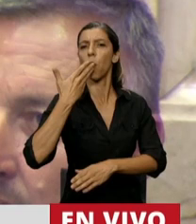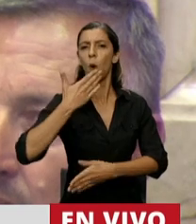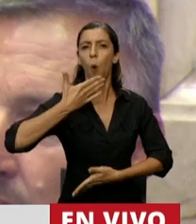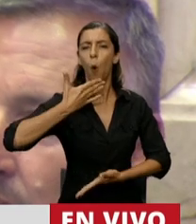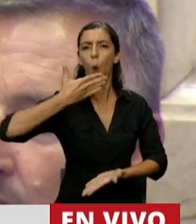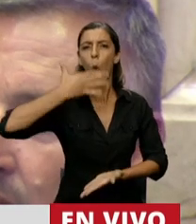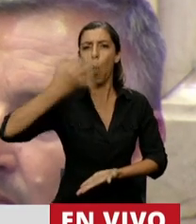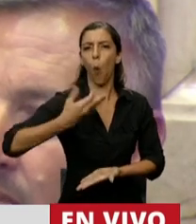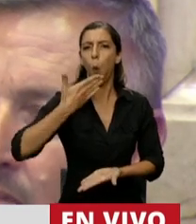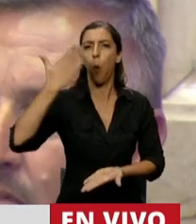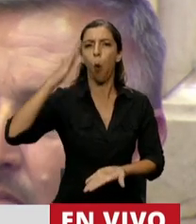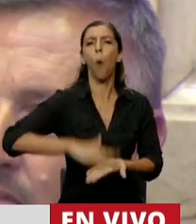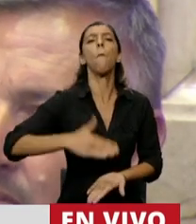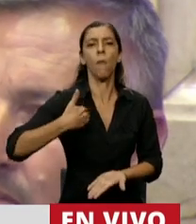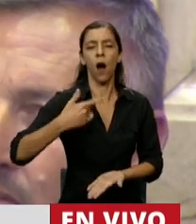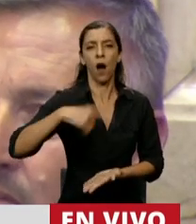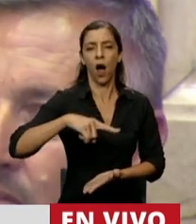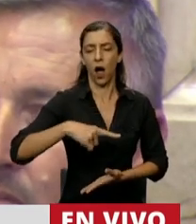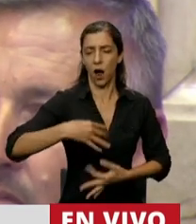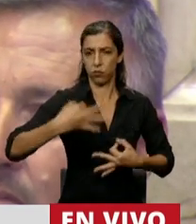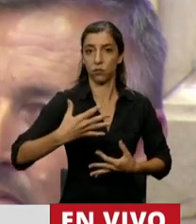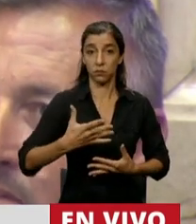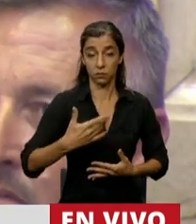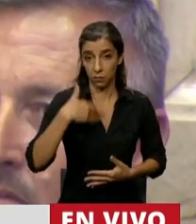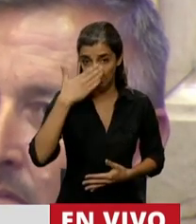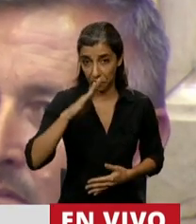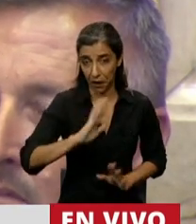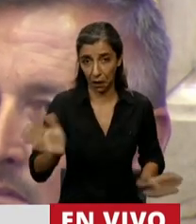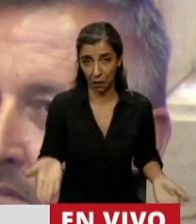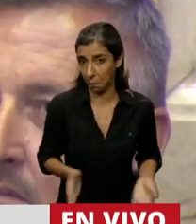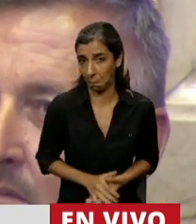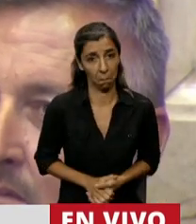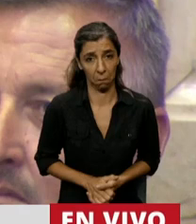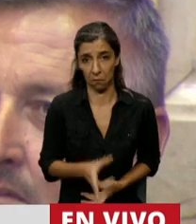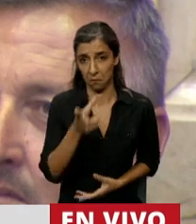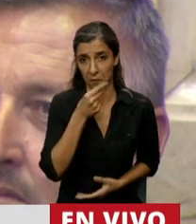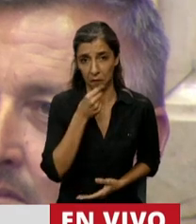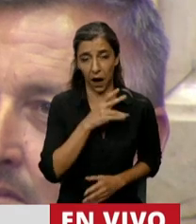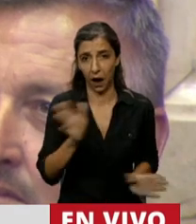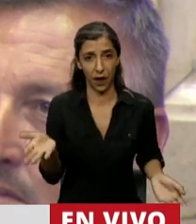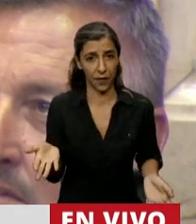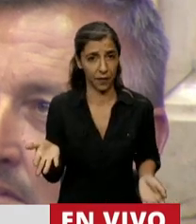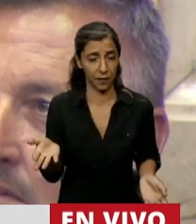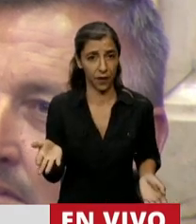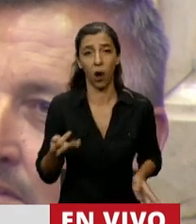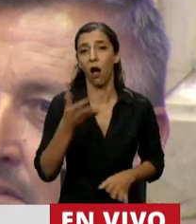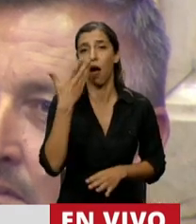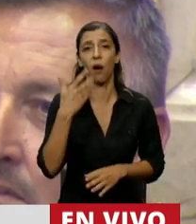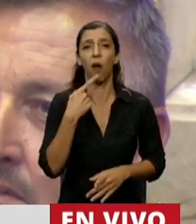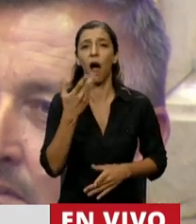campaña era que es con todos, pero quedó claro que los jubilados no forman parte de ese